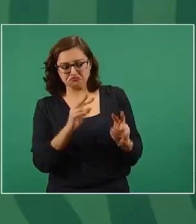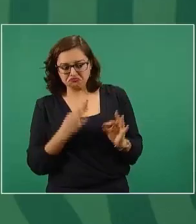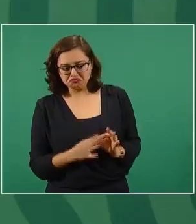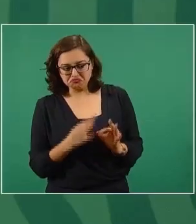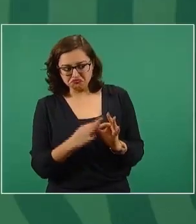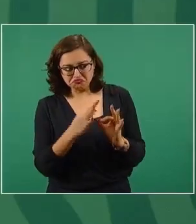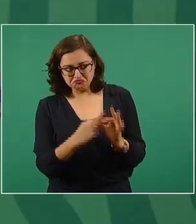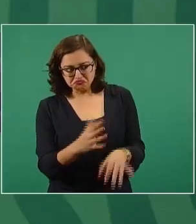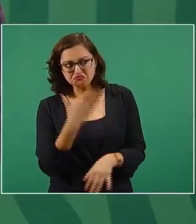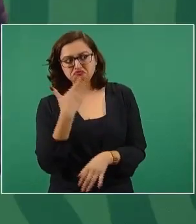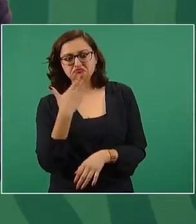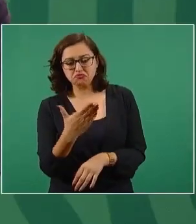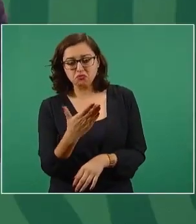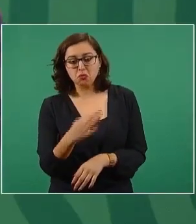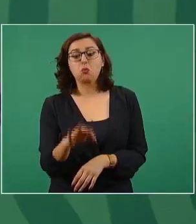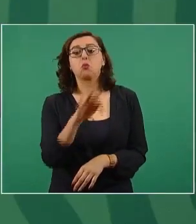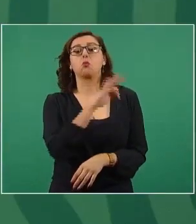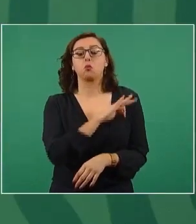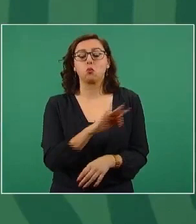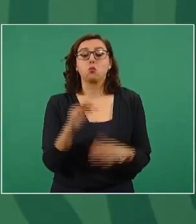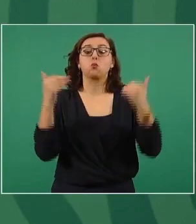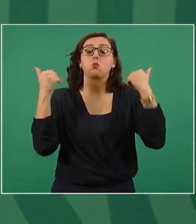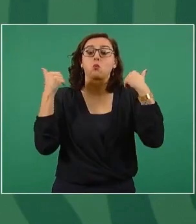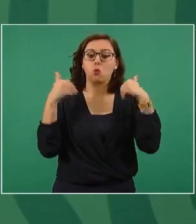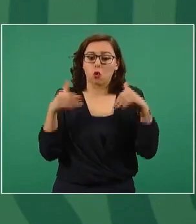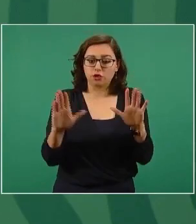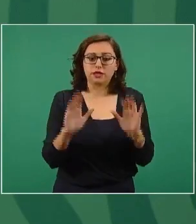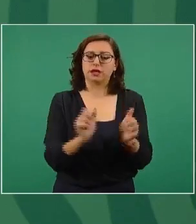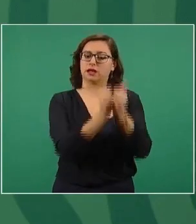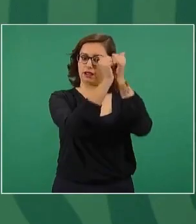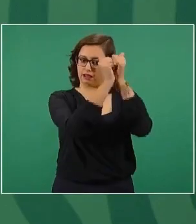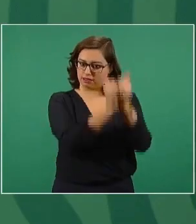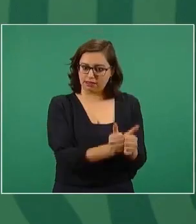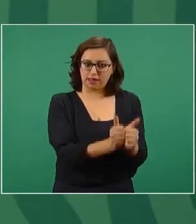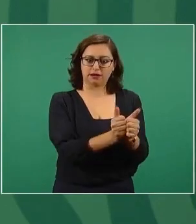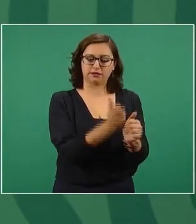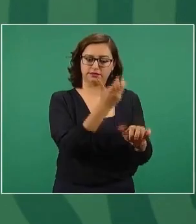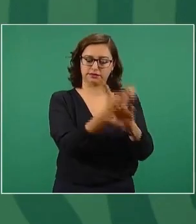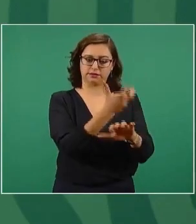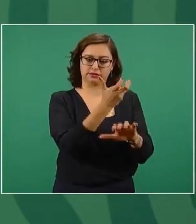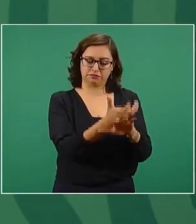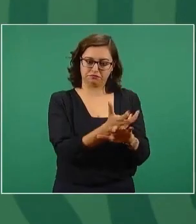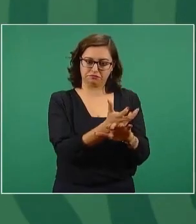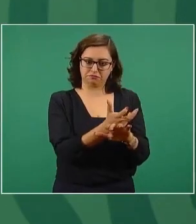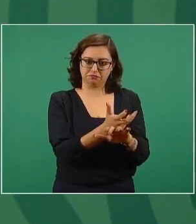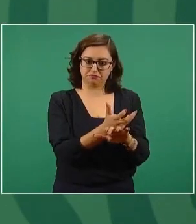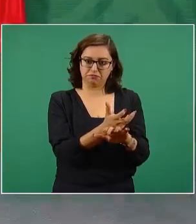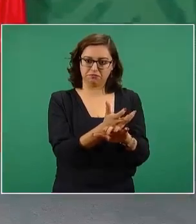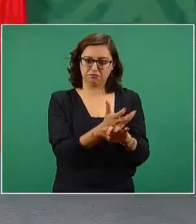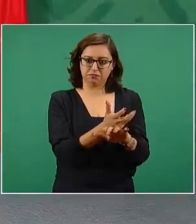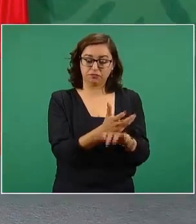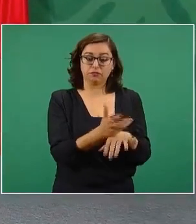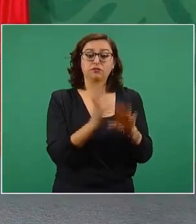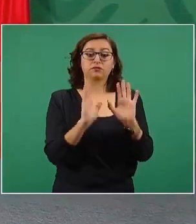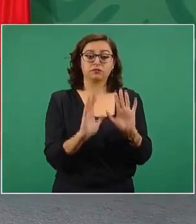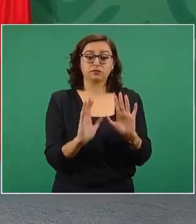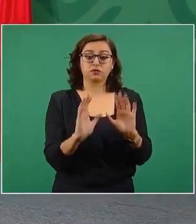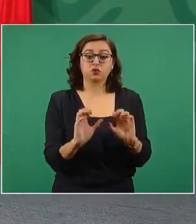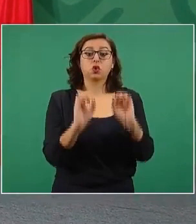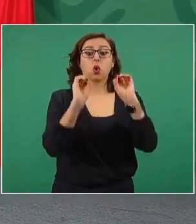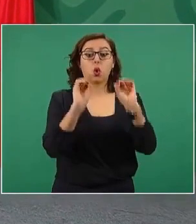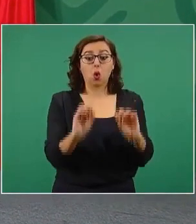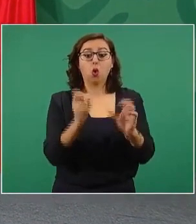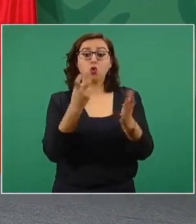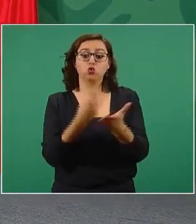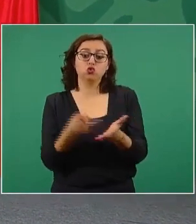obtener hasta la residencia en Estados Unidos o su doble